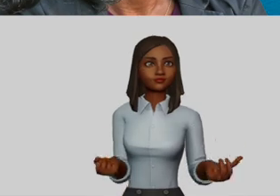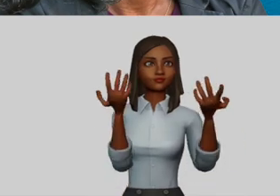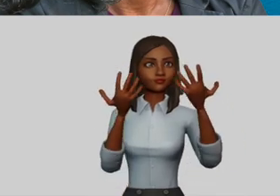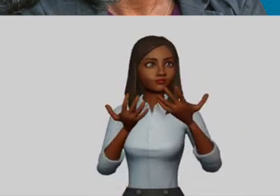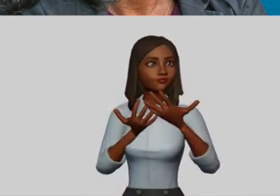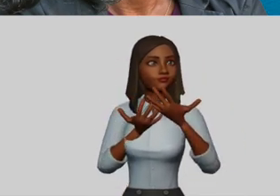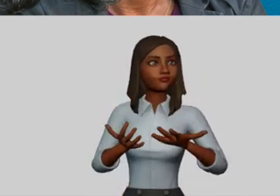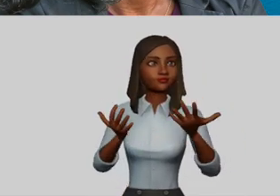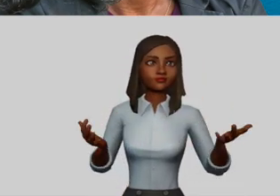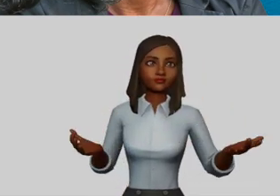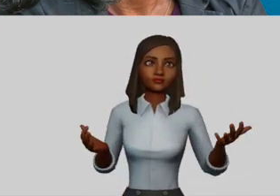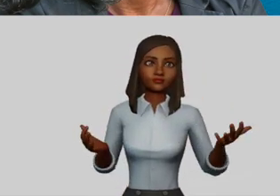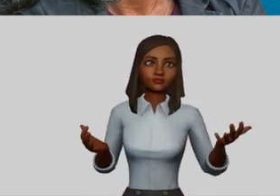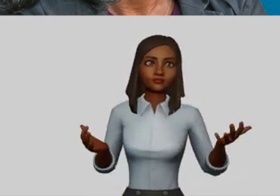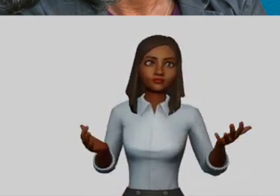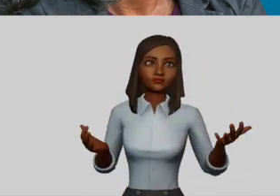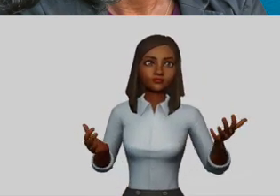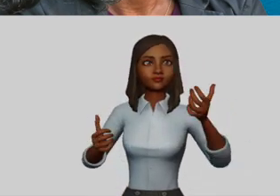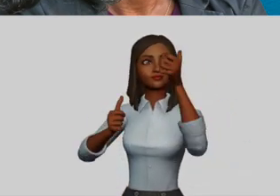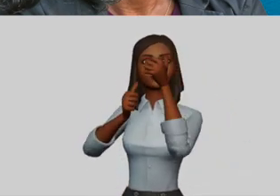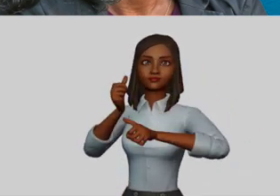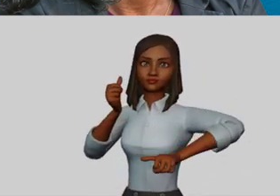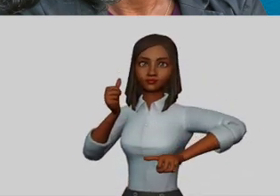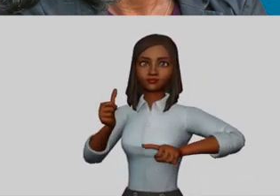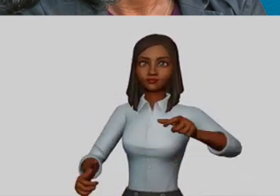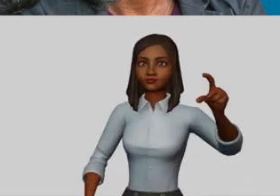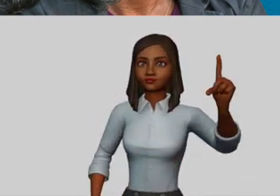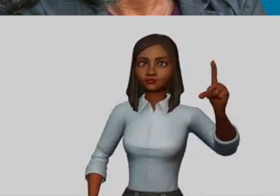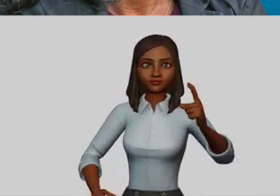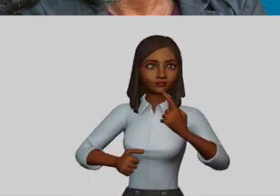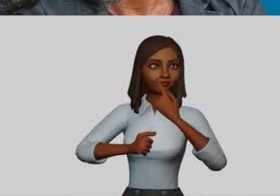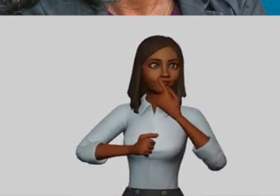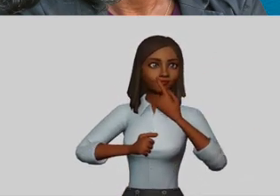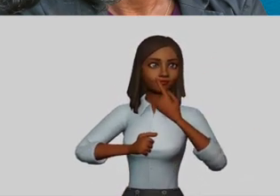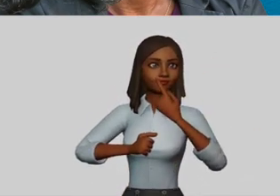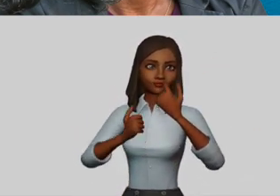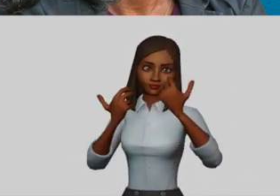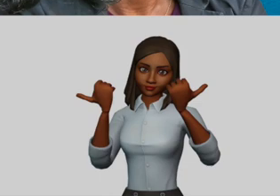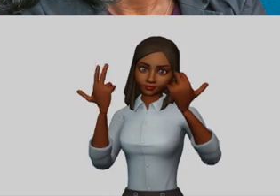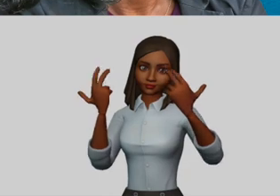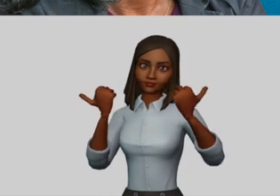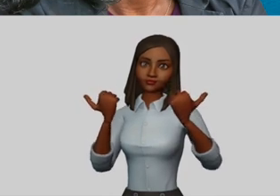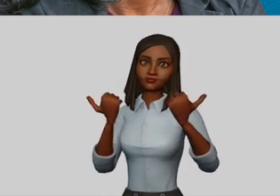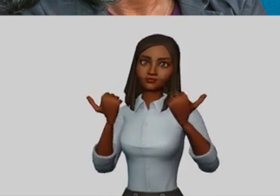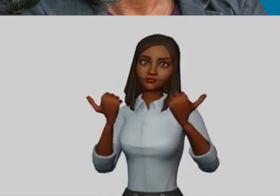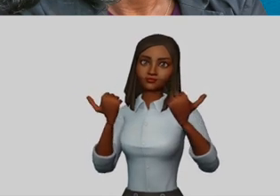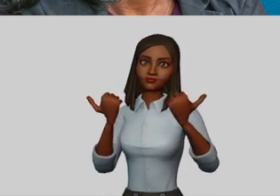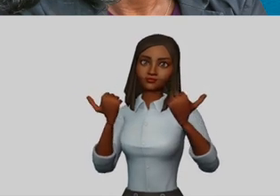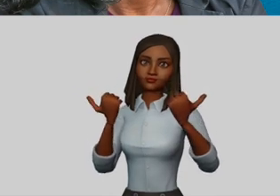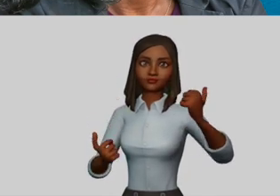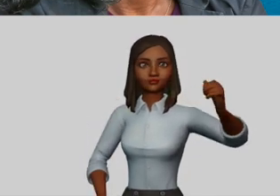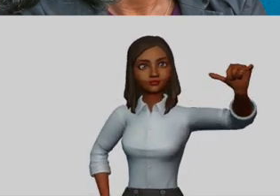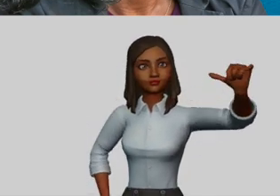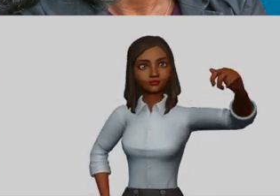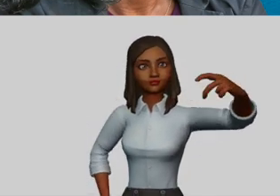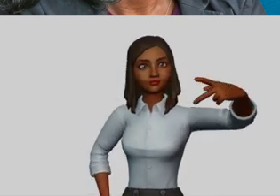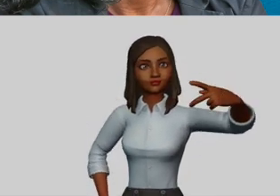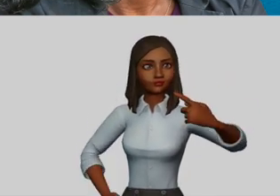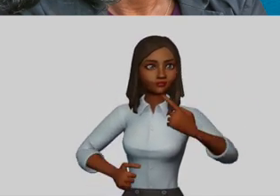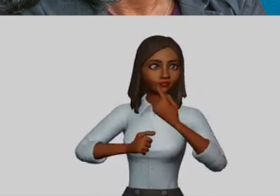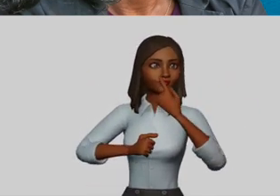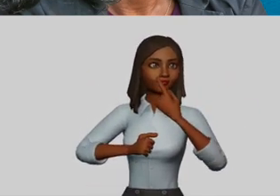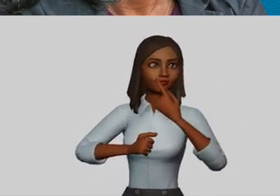era una institución privada. Desgraciadamente lo que pasó en los Estados Unidos, que tuvo lo que le llamamos el housing